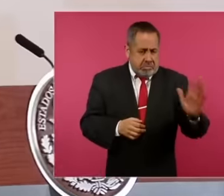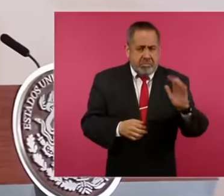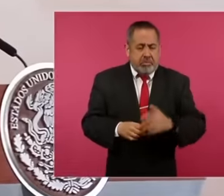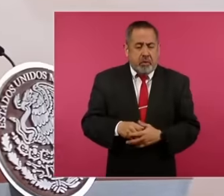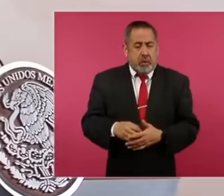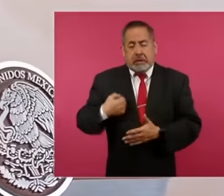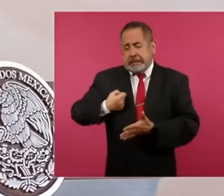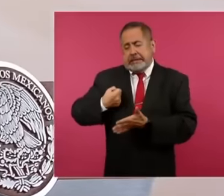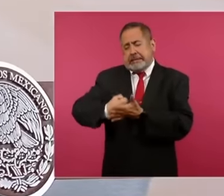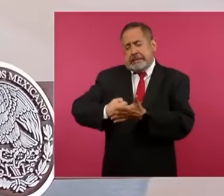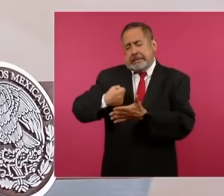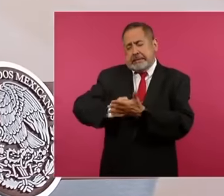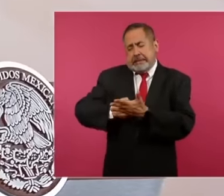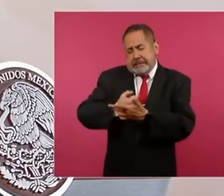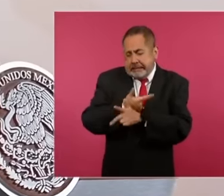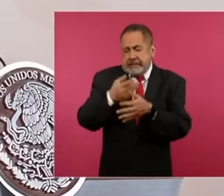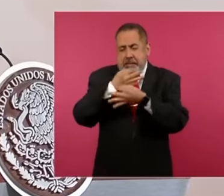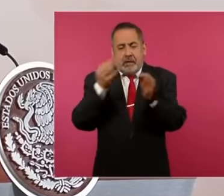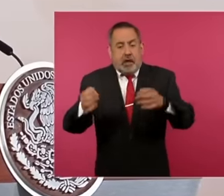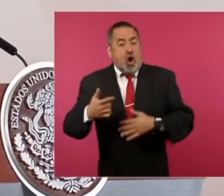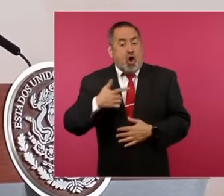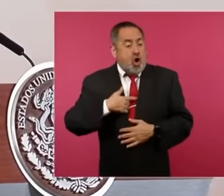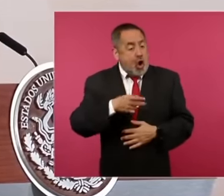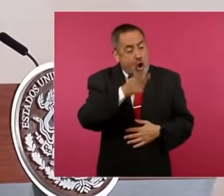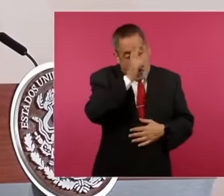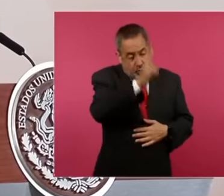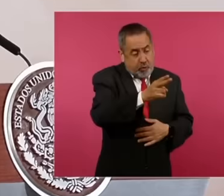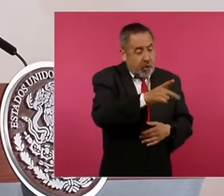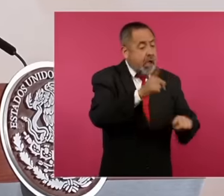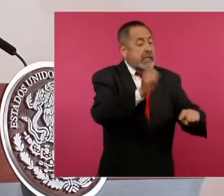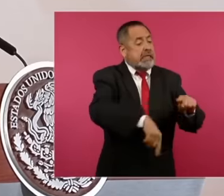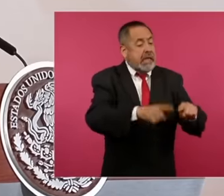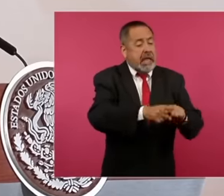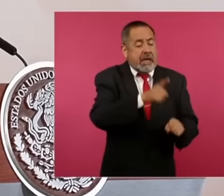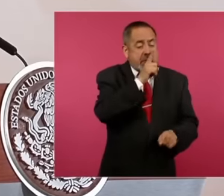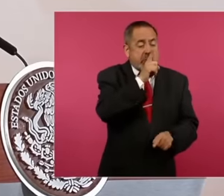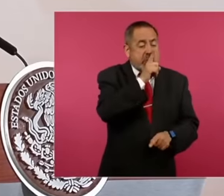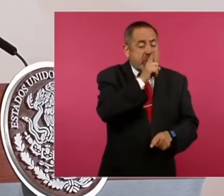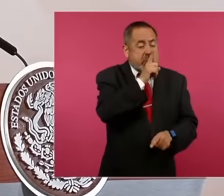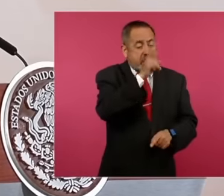Nosotros no vamos a censurar a nadie.